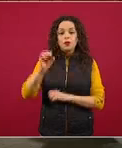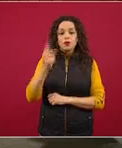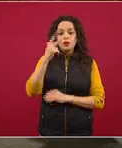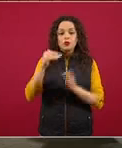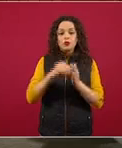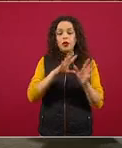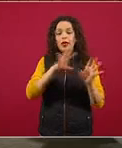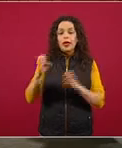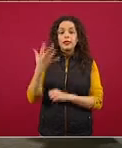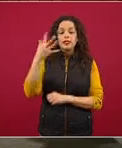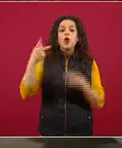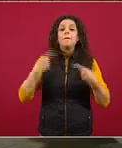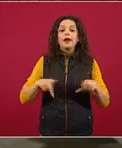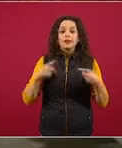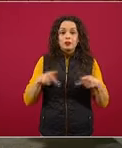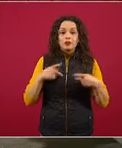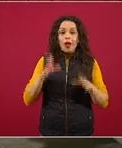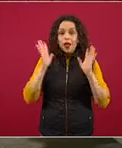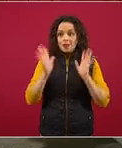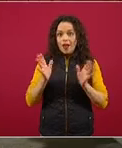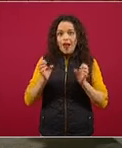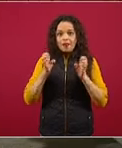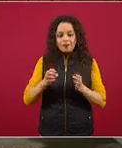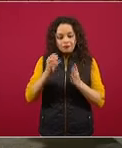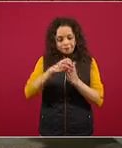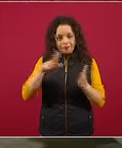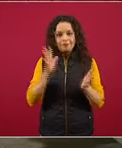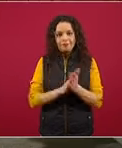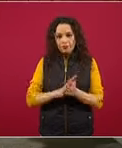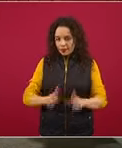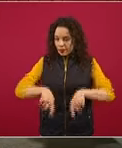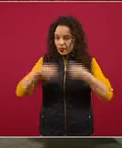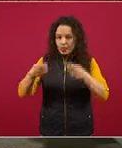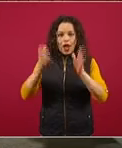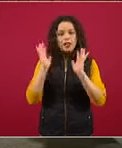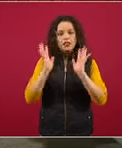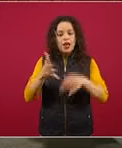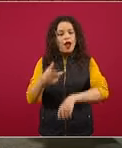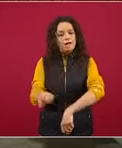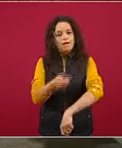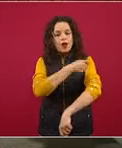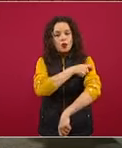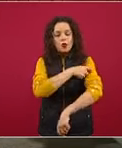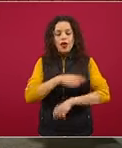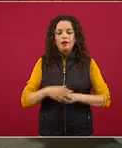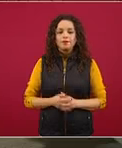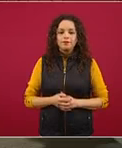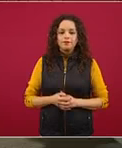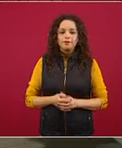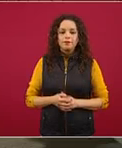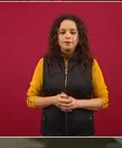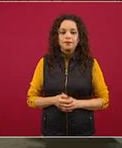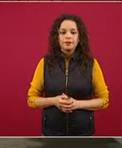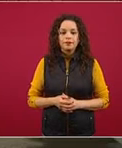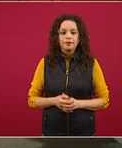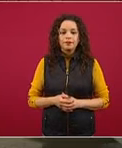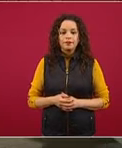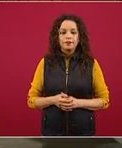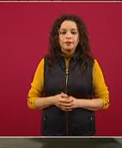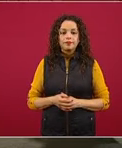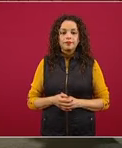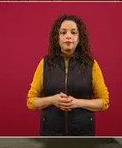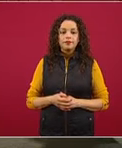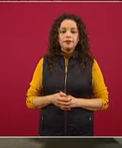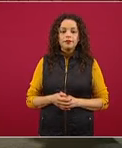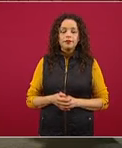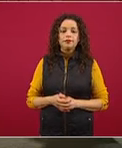5.968.505 personas que se tienen registradas, personas adultas mayores que han recibido la vacuna contra la influenza estacional.